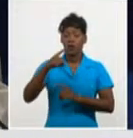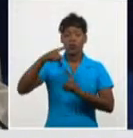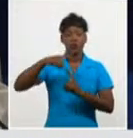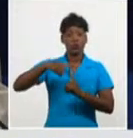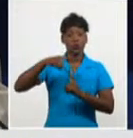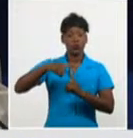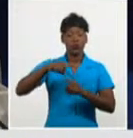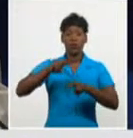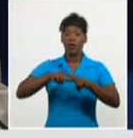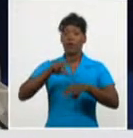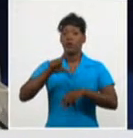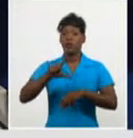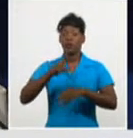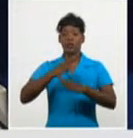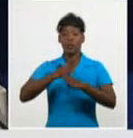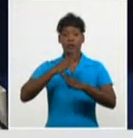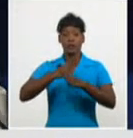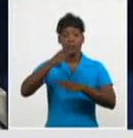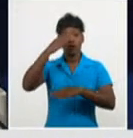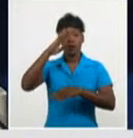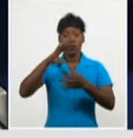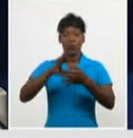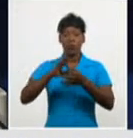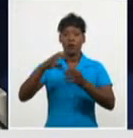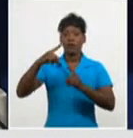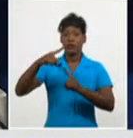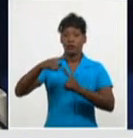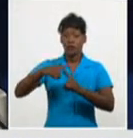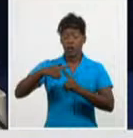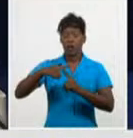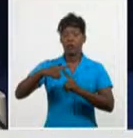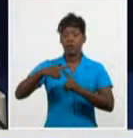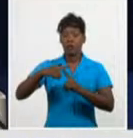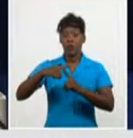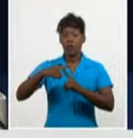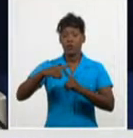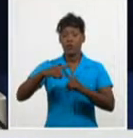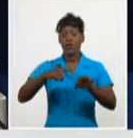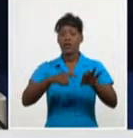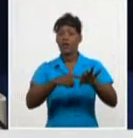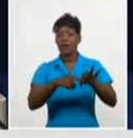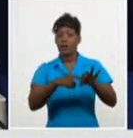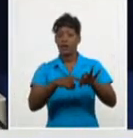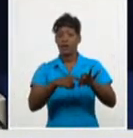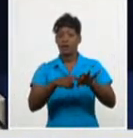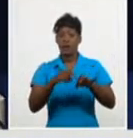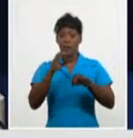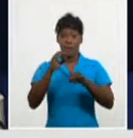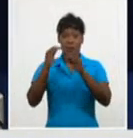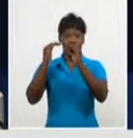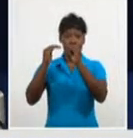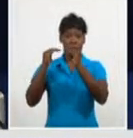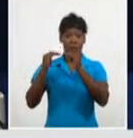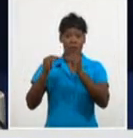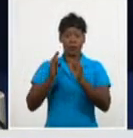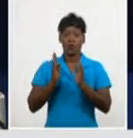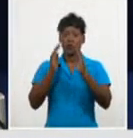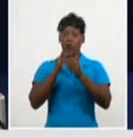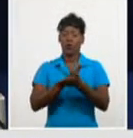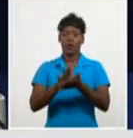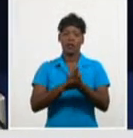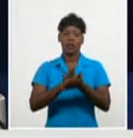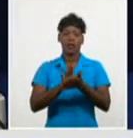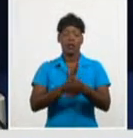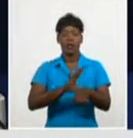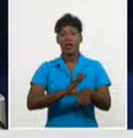Holguín, Santiago de Cuba, Guantánamo y el municipio especial Isla de la Juventud.